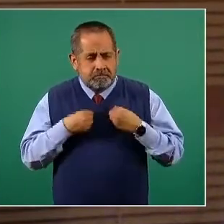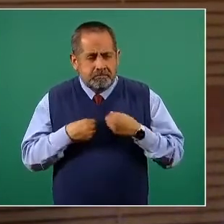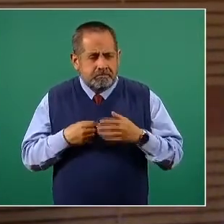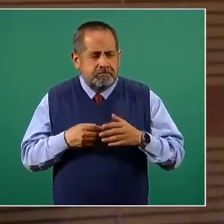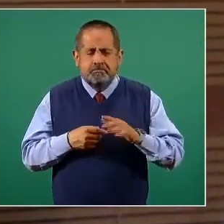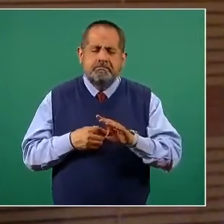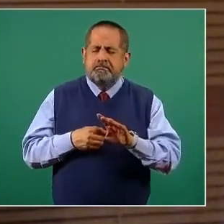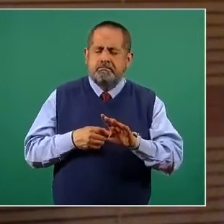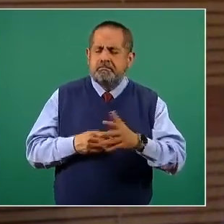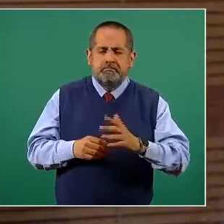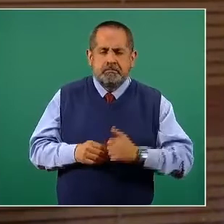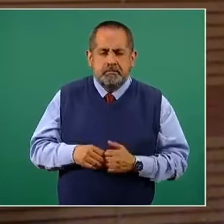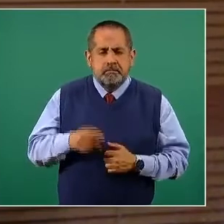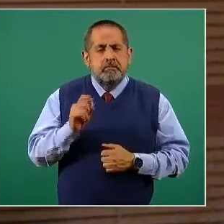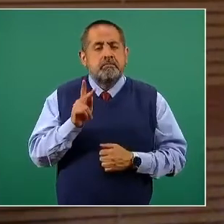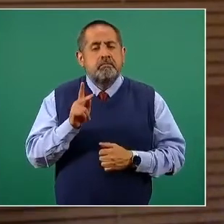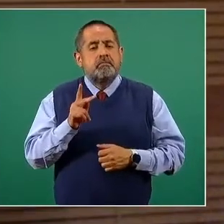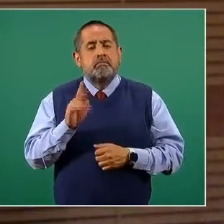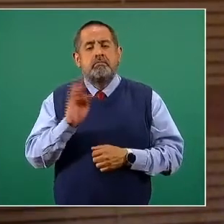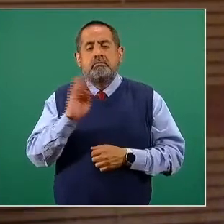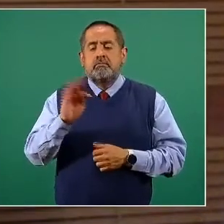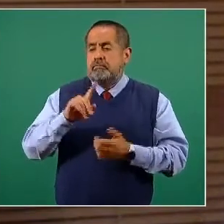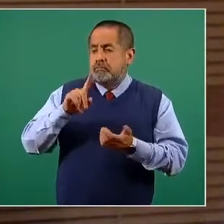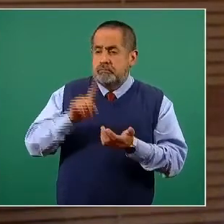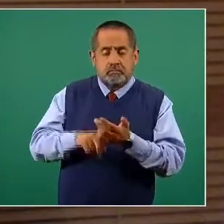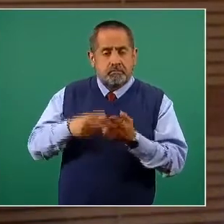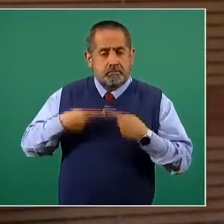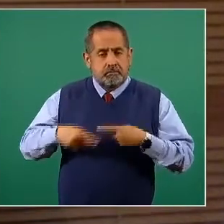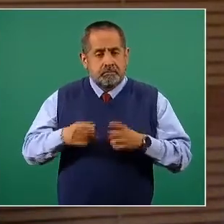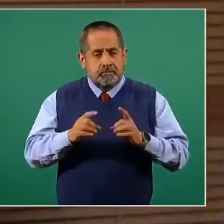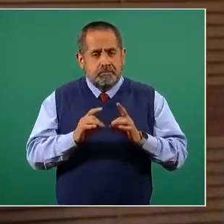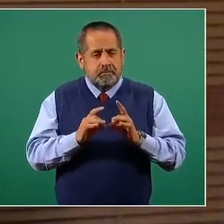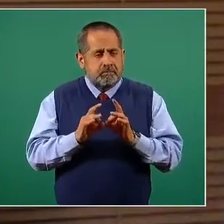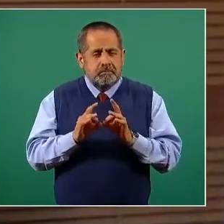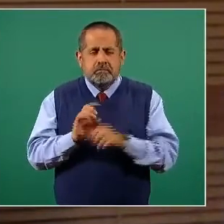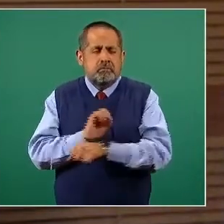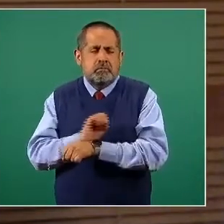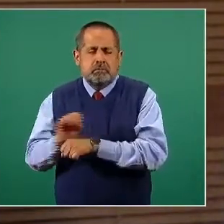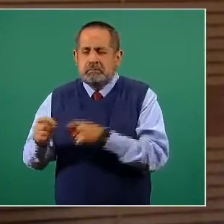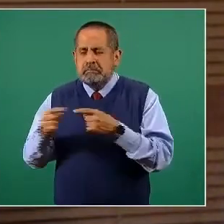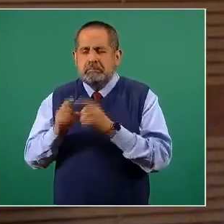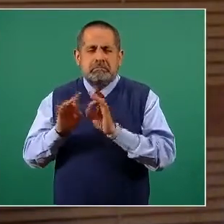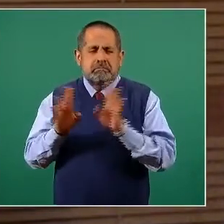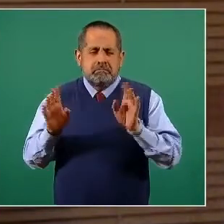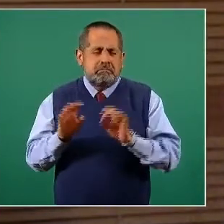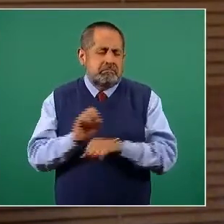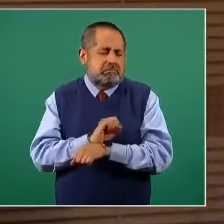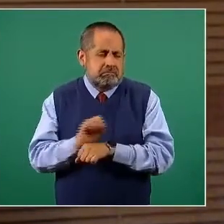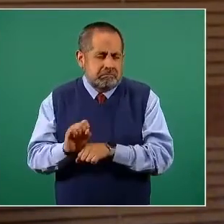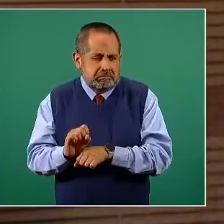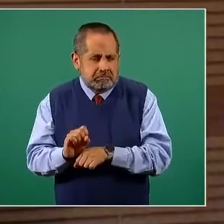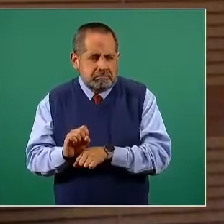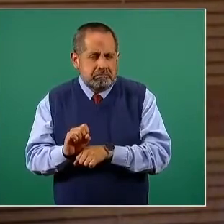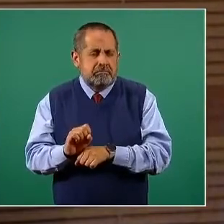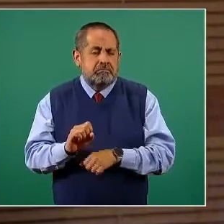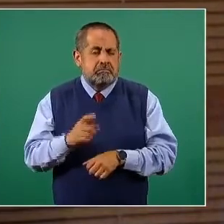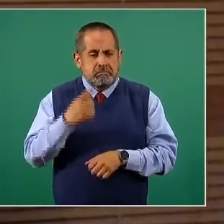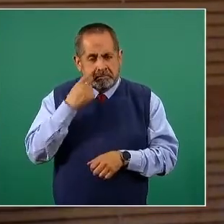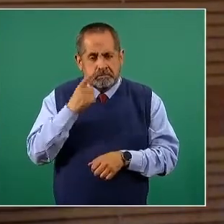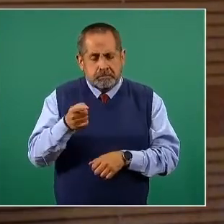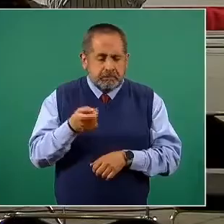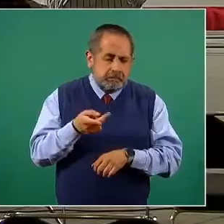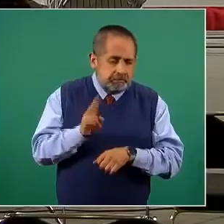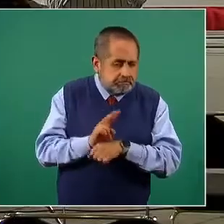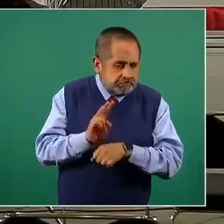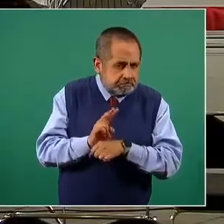contraindicados, pero cualquier persona que tenga reacciones alérgicas leves tienen que ser estrechamente